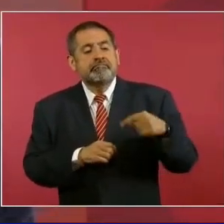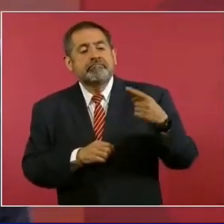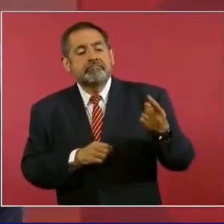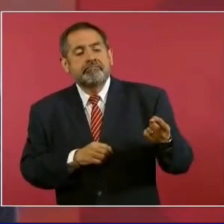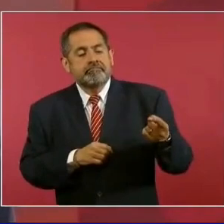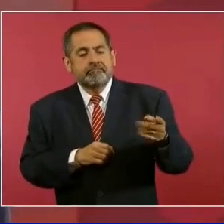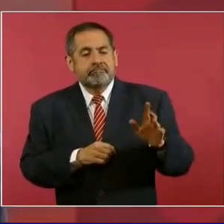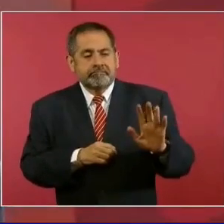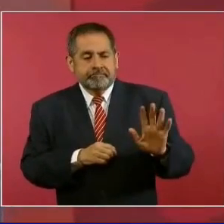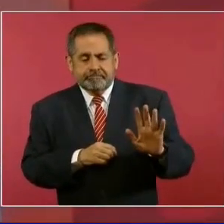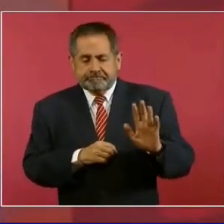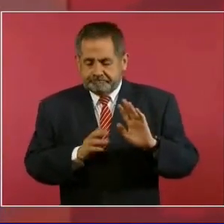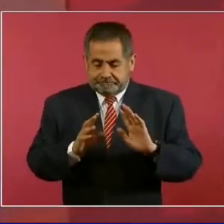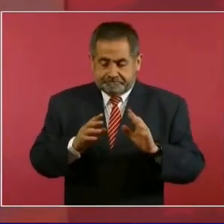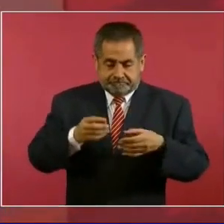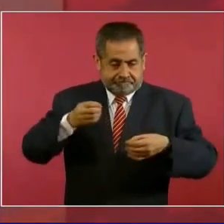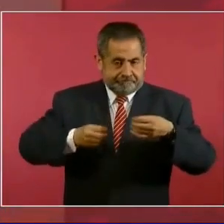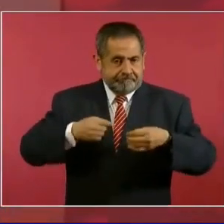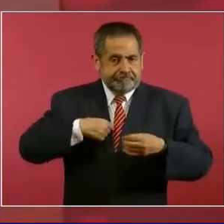el juez,